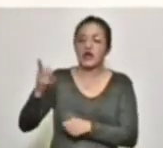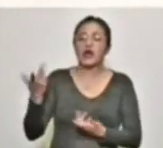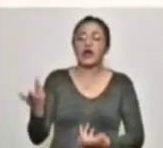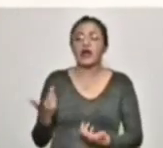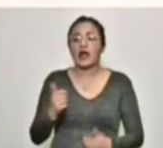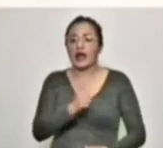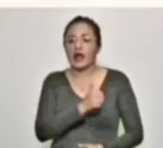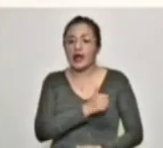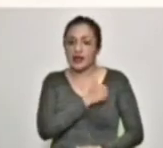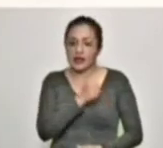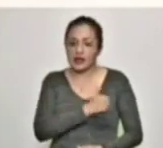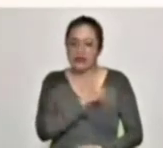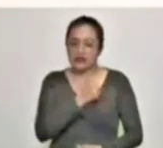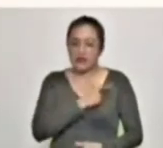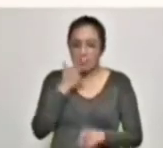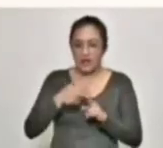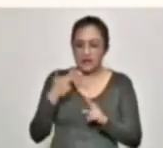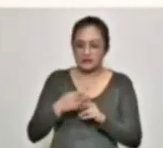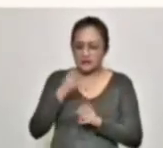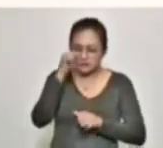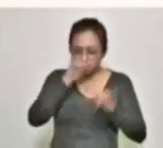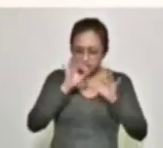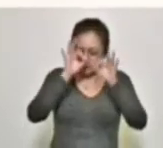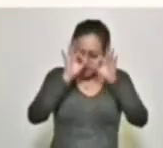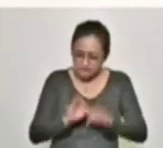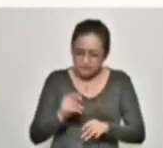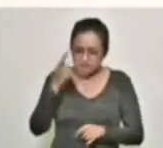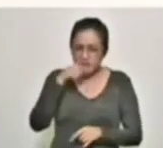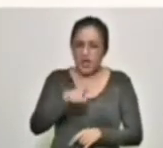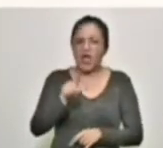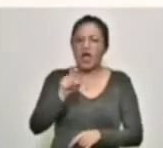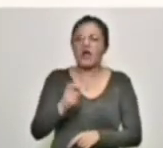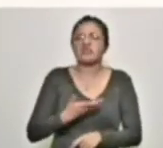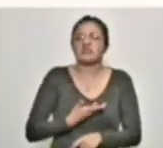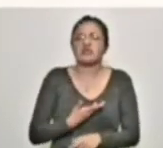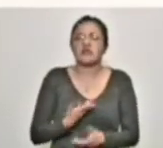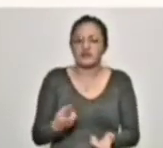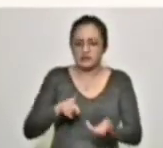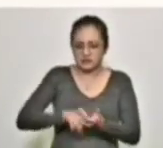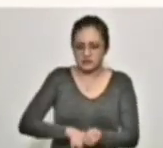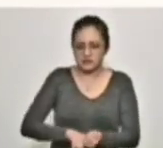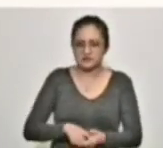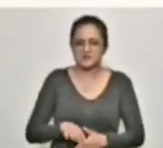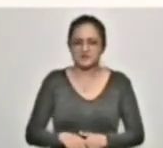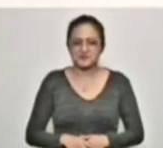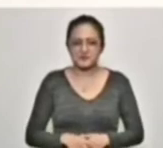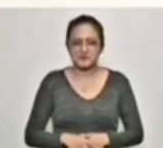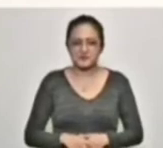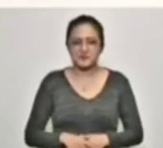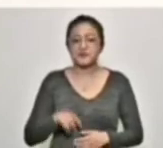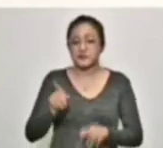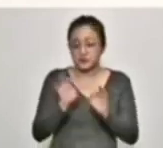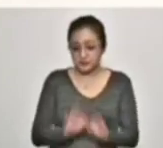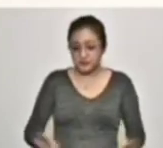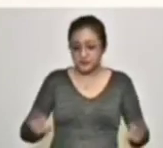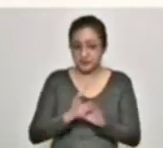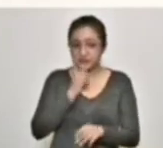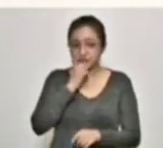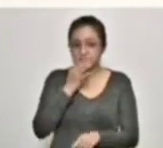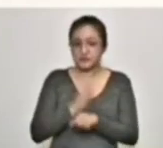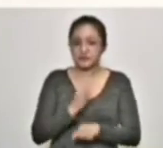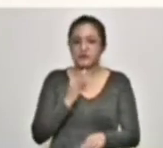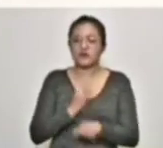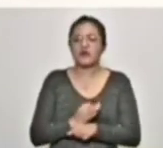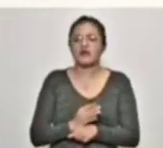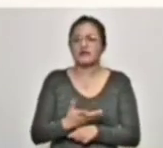hasta 60 parámetros más para conocer las condiciones básicas de esa agua. Es importante señalar que el